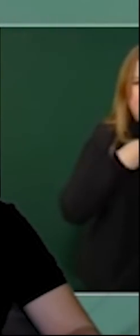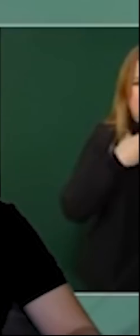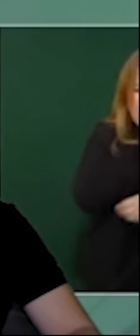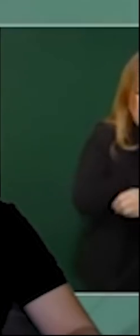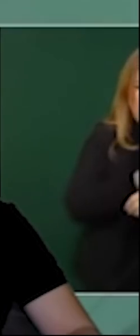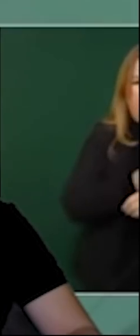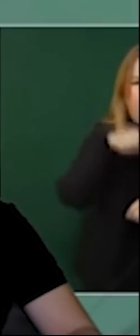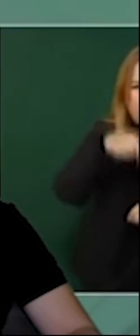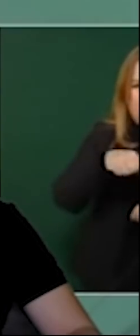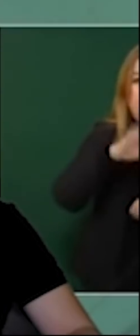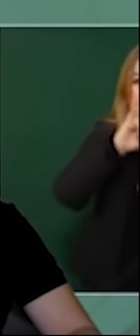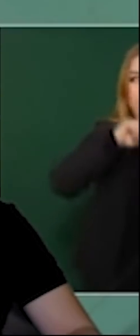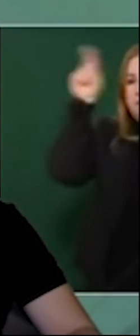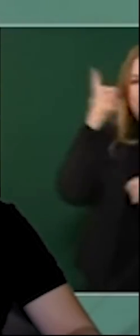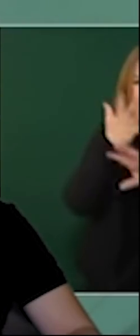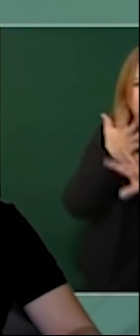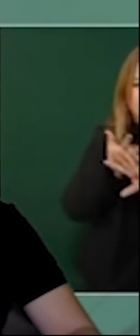en Estados Unidos.